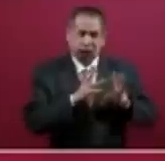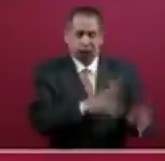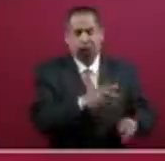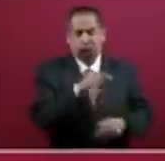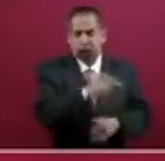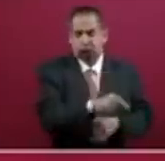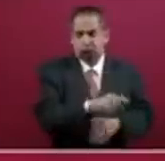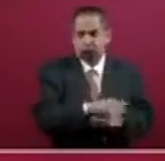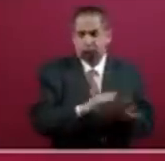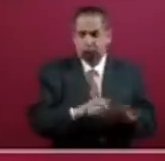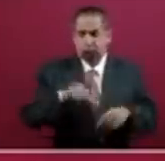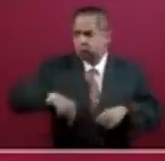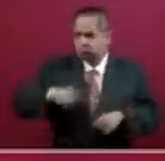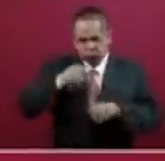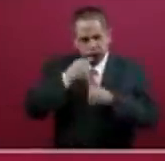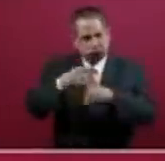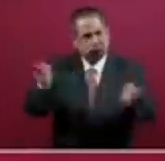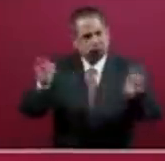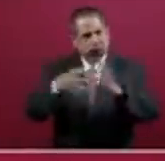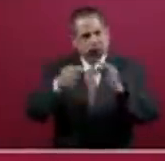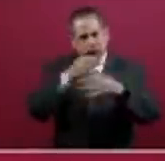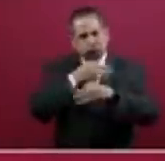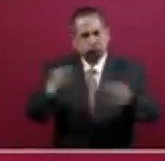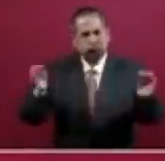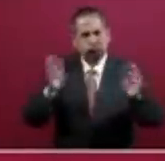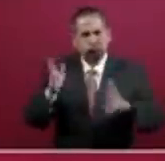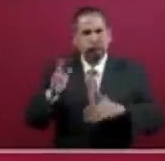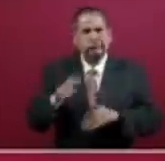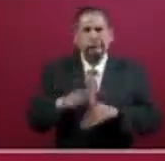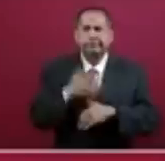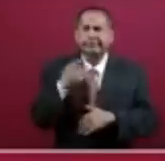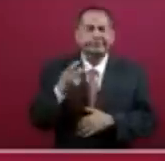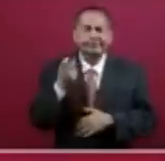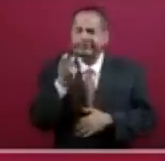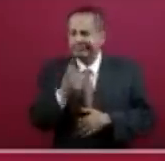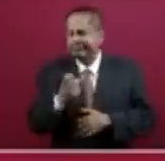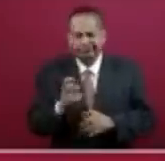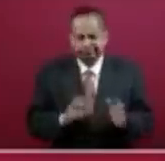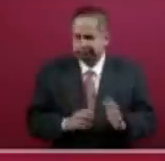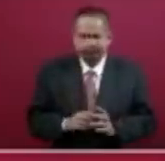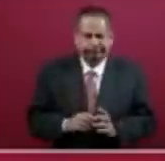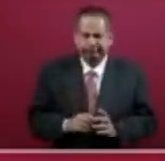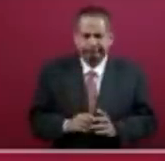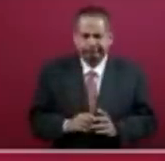Aquí incluso lo dije, porque eso no…